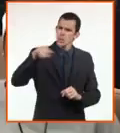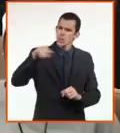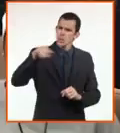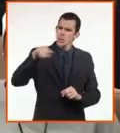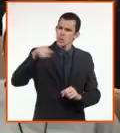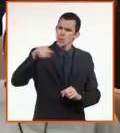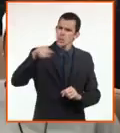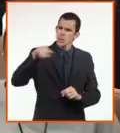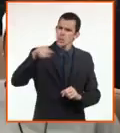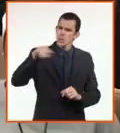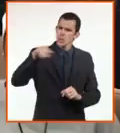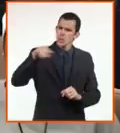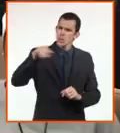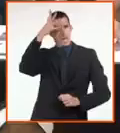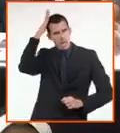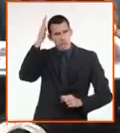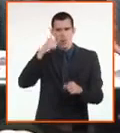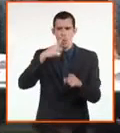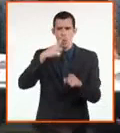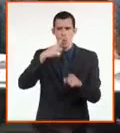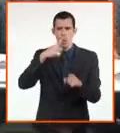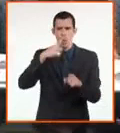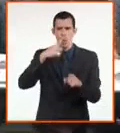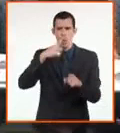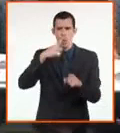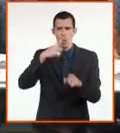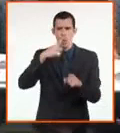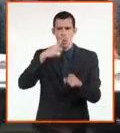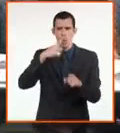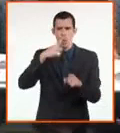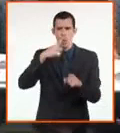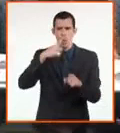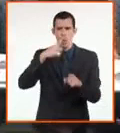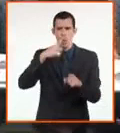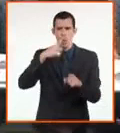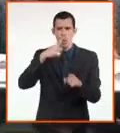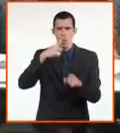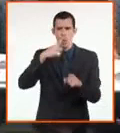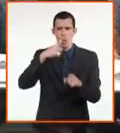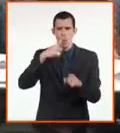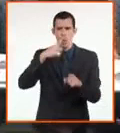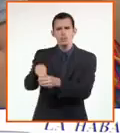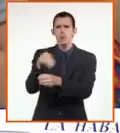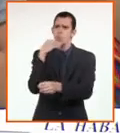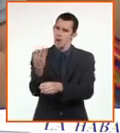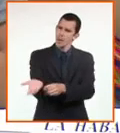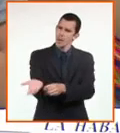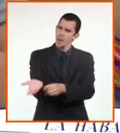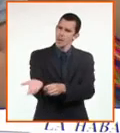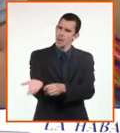pobres, indígenas, líderes sociales, vinieran a estudiar medicina en Cuba. Y por